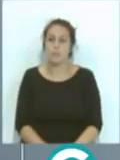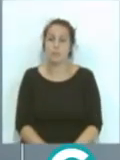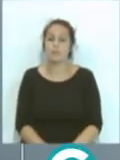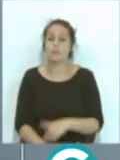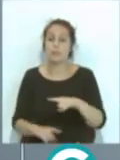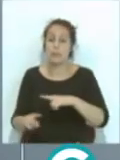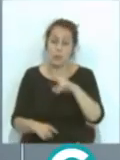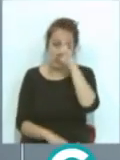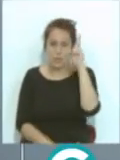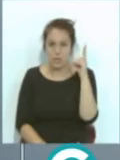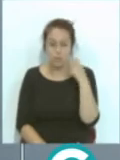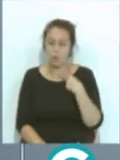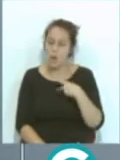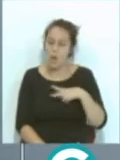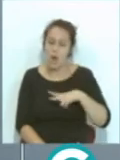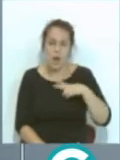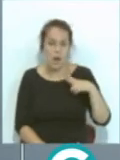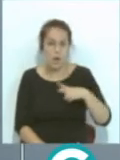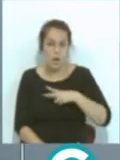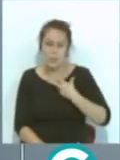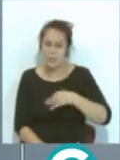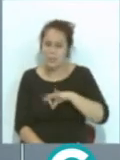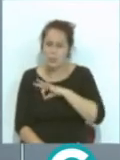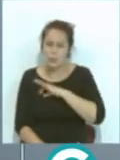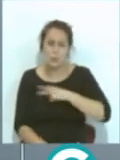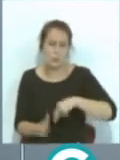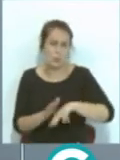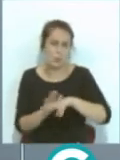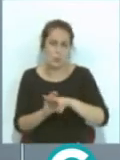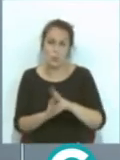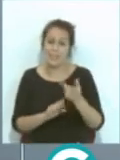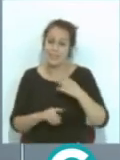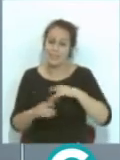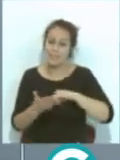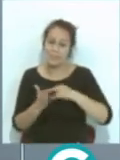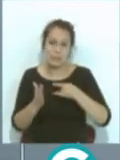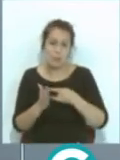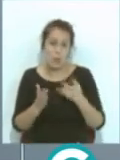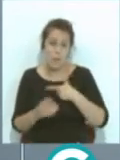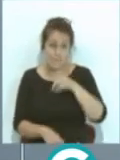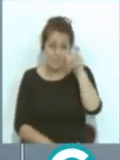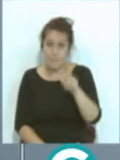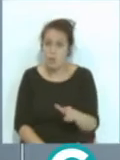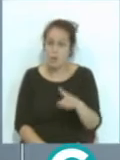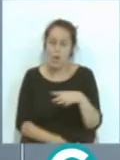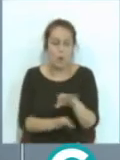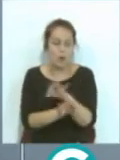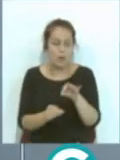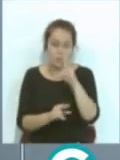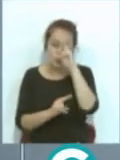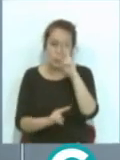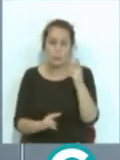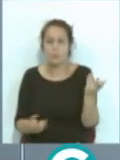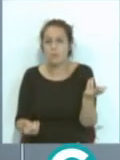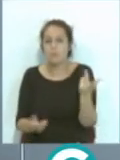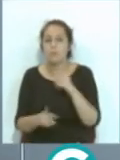Zinedine Zidane, un auténtico caballero, un señor del fútbol, el técnico. Siempre una persona educada, respetuosa, y